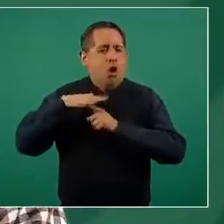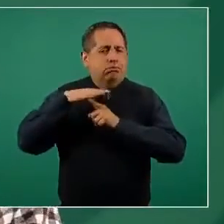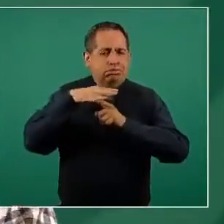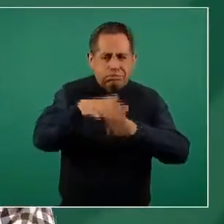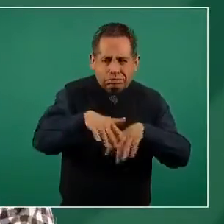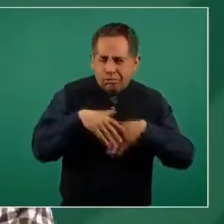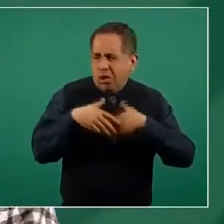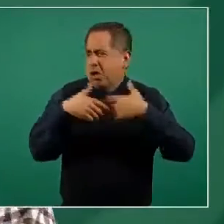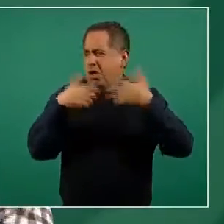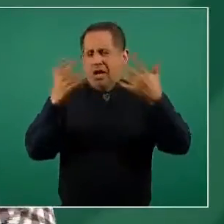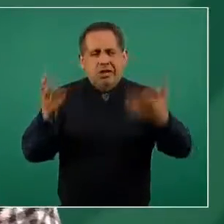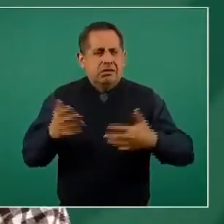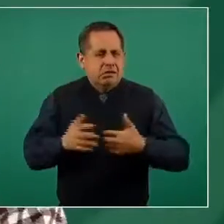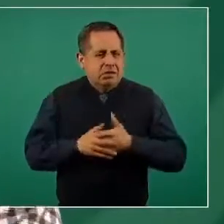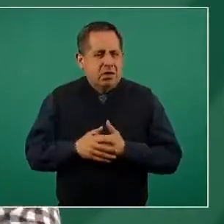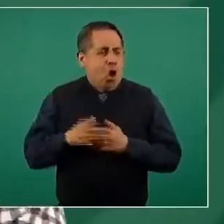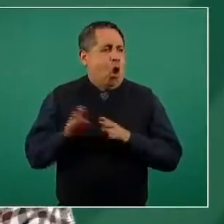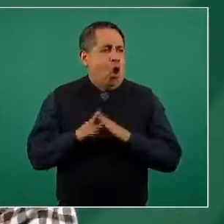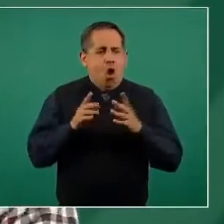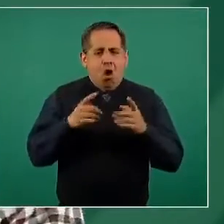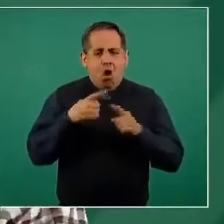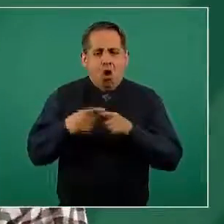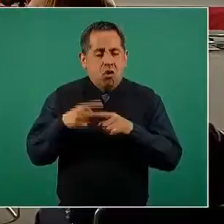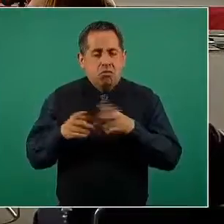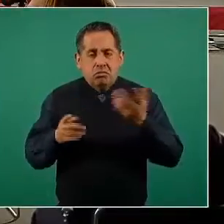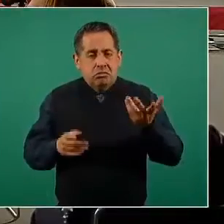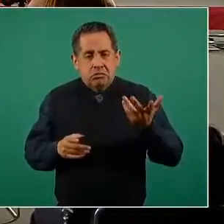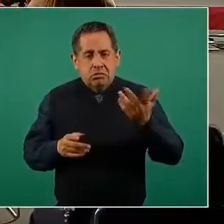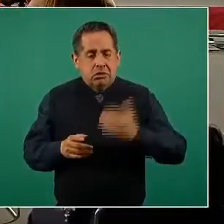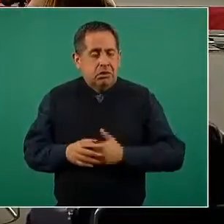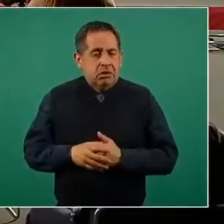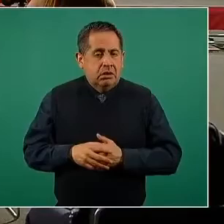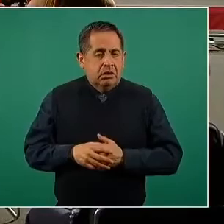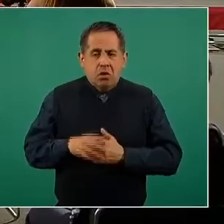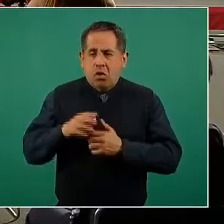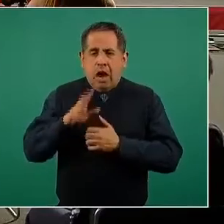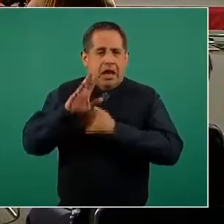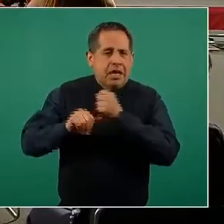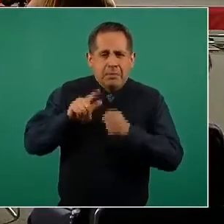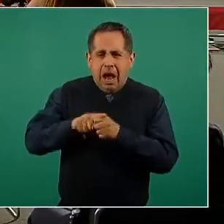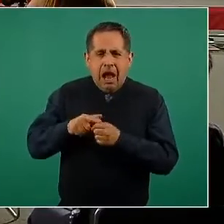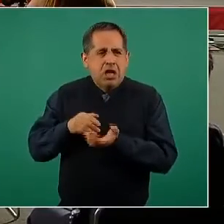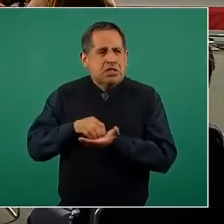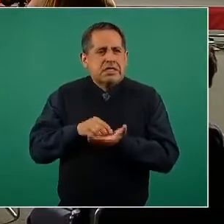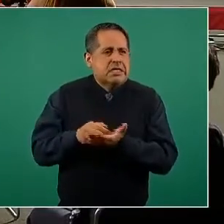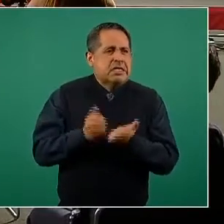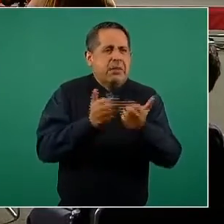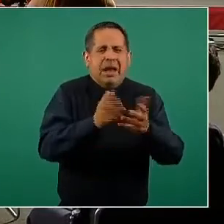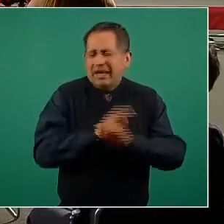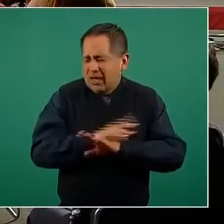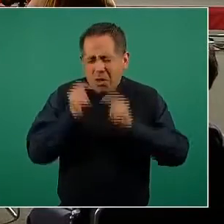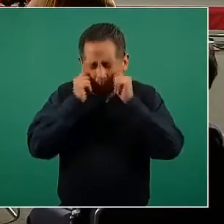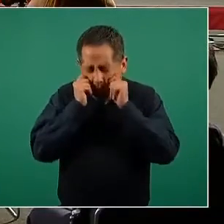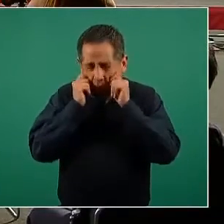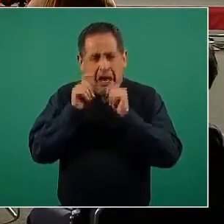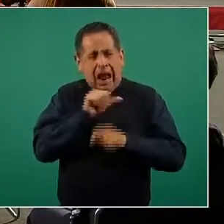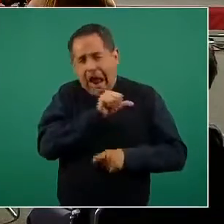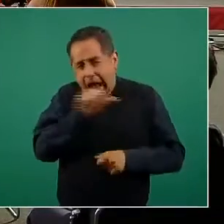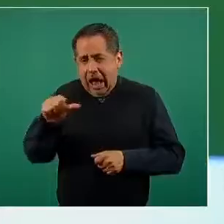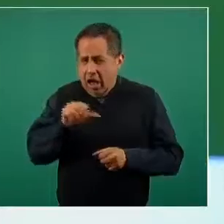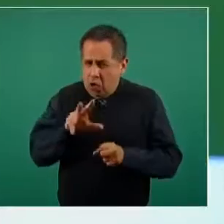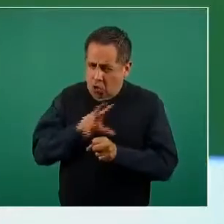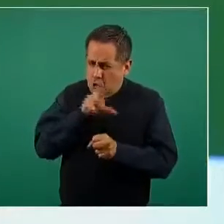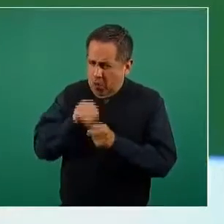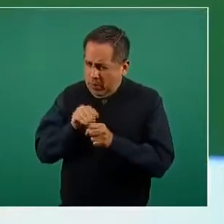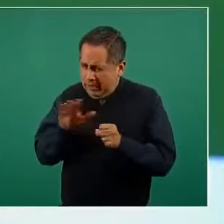es en un transporte animal, no importa de qué manera. De todos modos, todo mundo